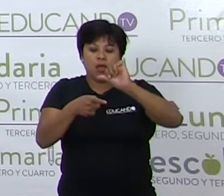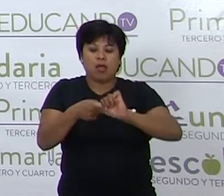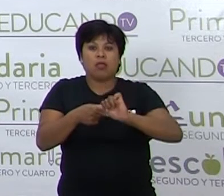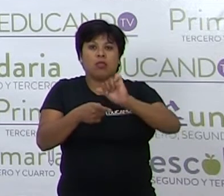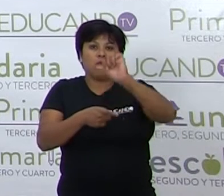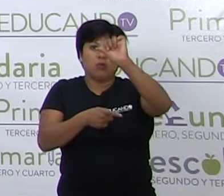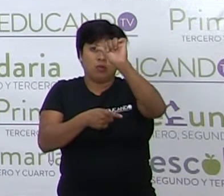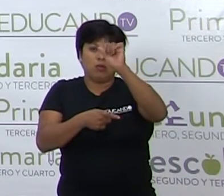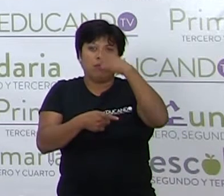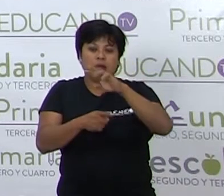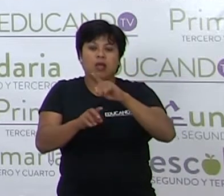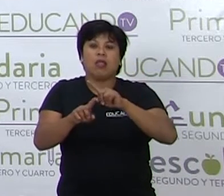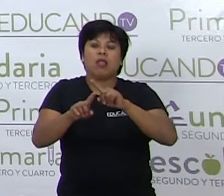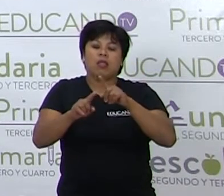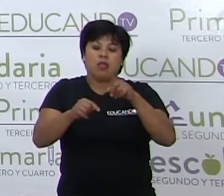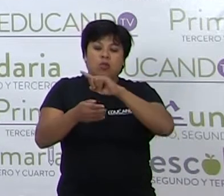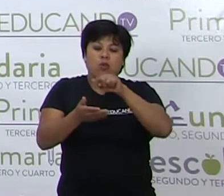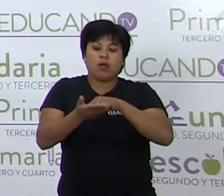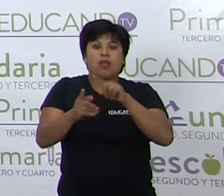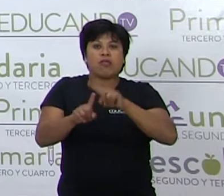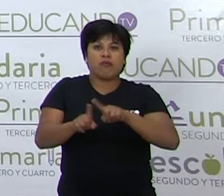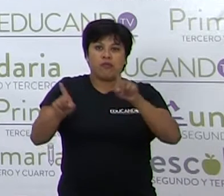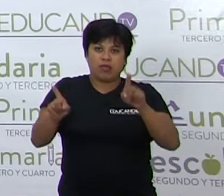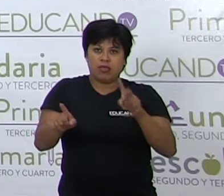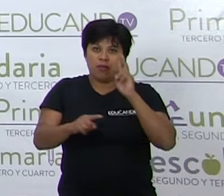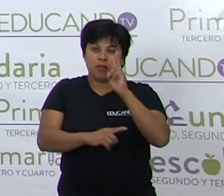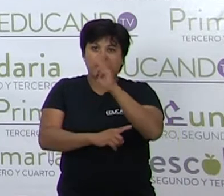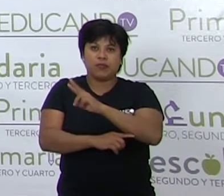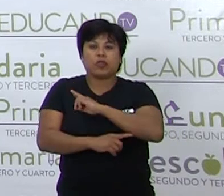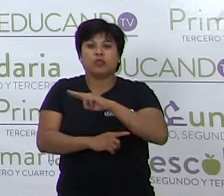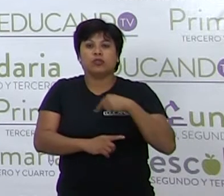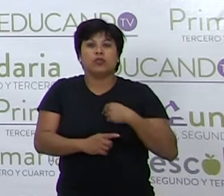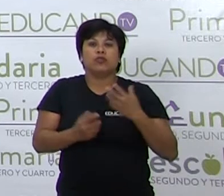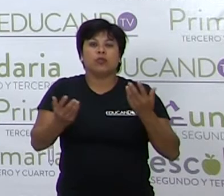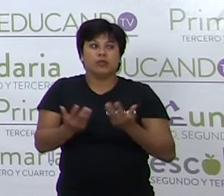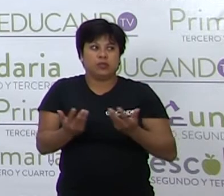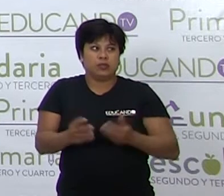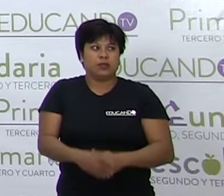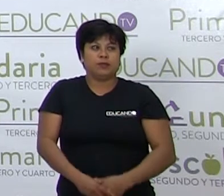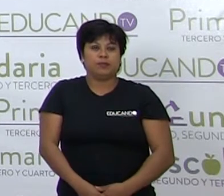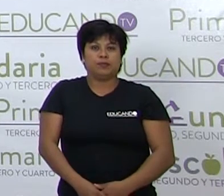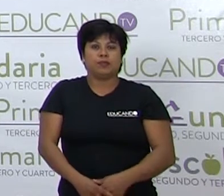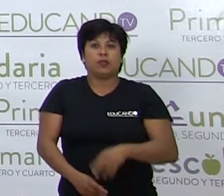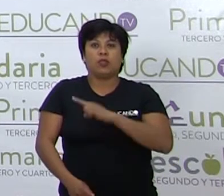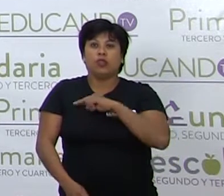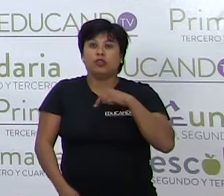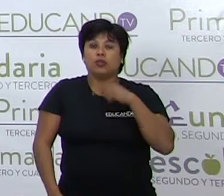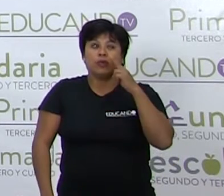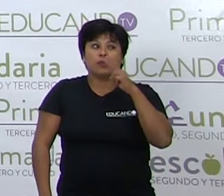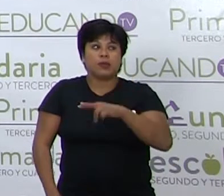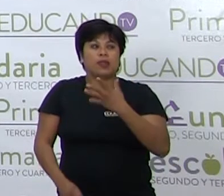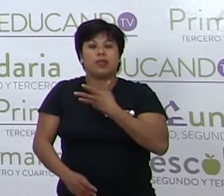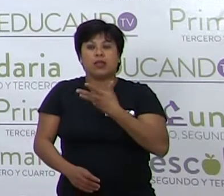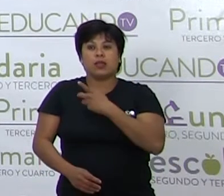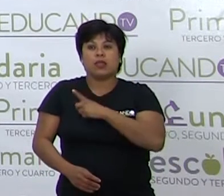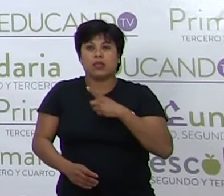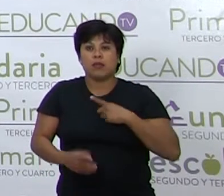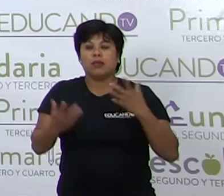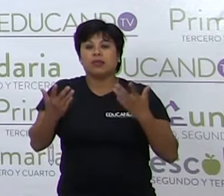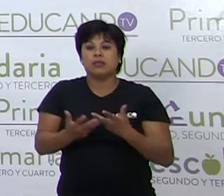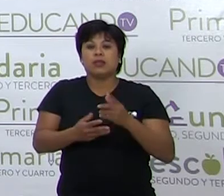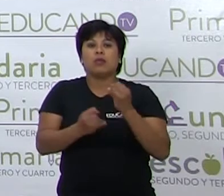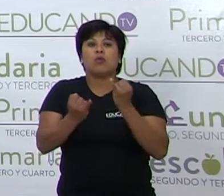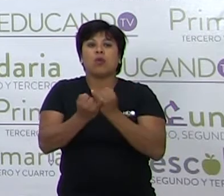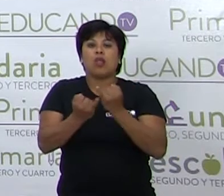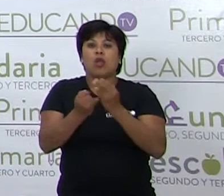lado opuesto que sería este y vamos a trazar lo vamos a ver que tiene que ser debe haber